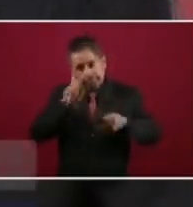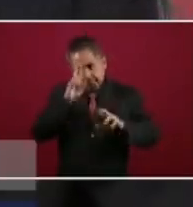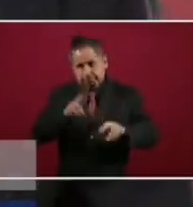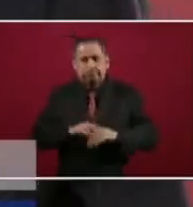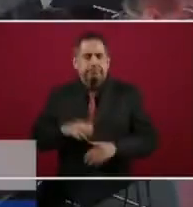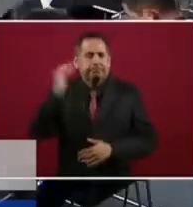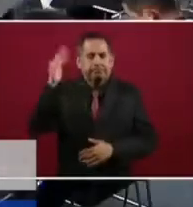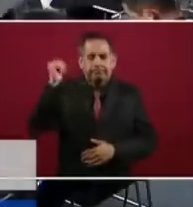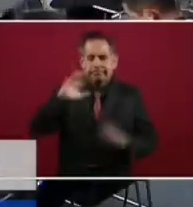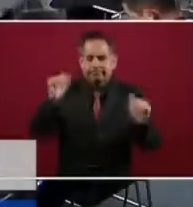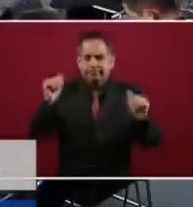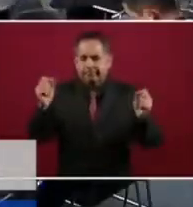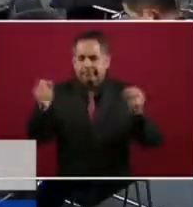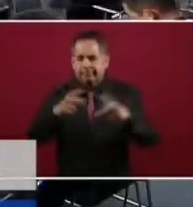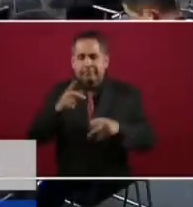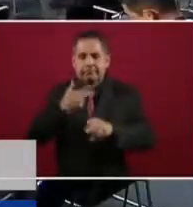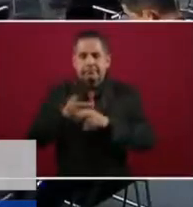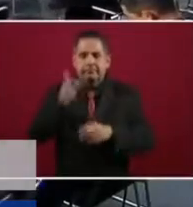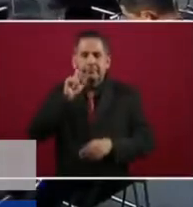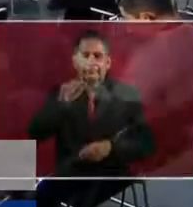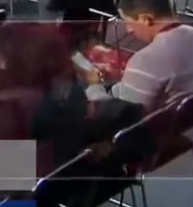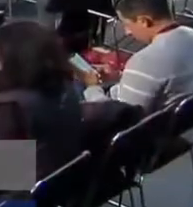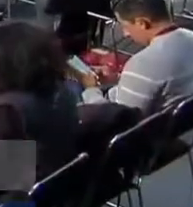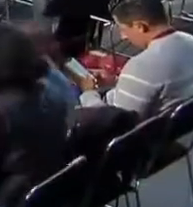me voy, ahora sí, nos vemos mañana.